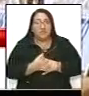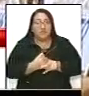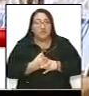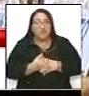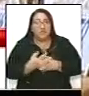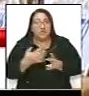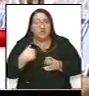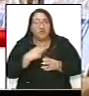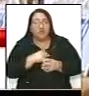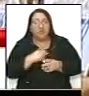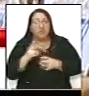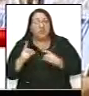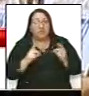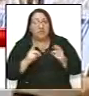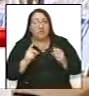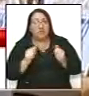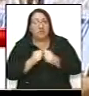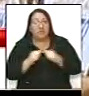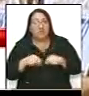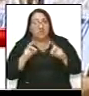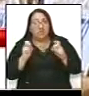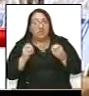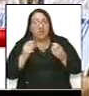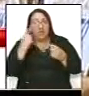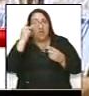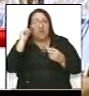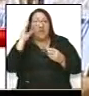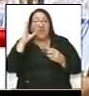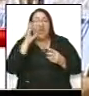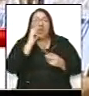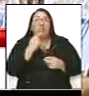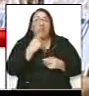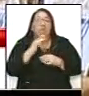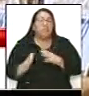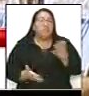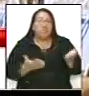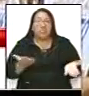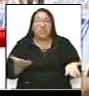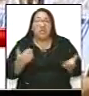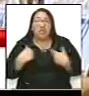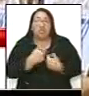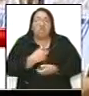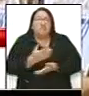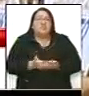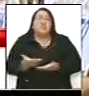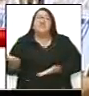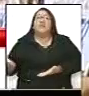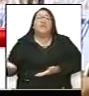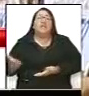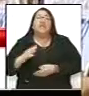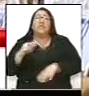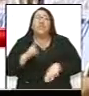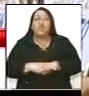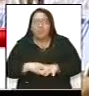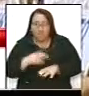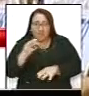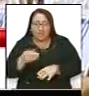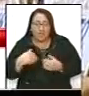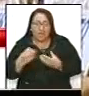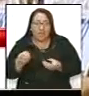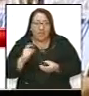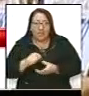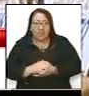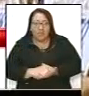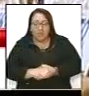debate referidos a temas como la ideología de género, cosas como esas, y nos estamos saliendo de lo realmente